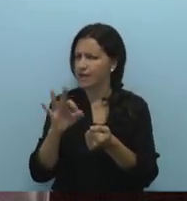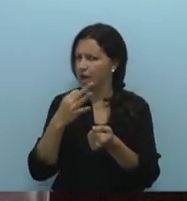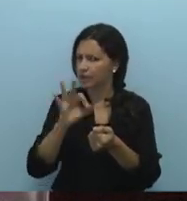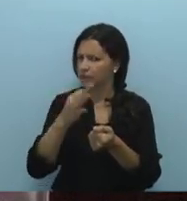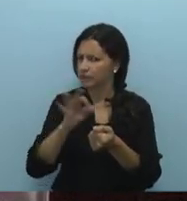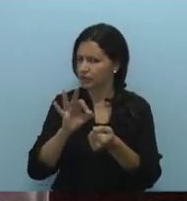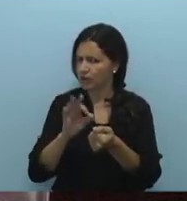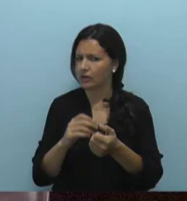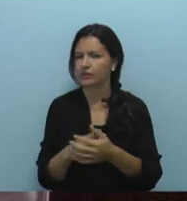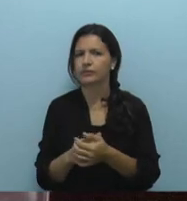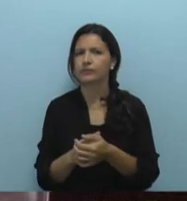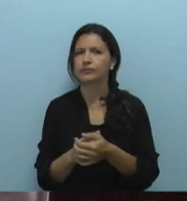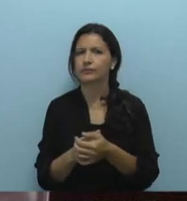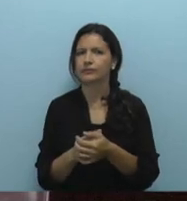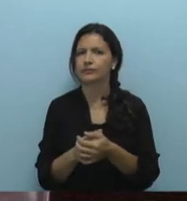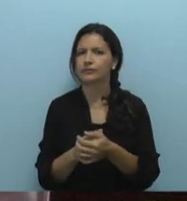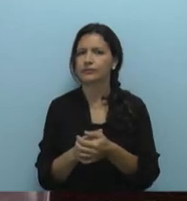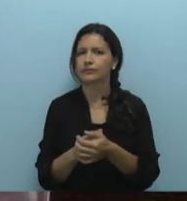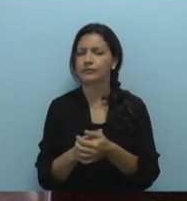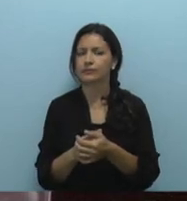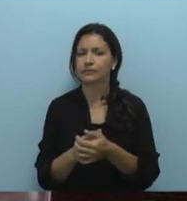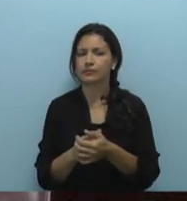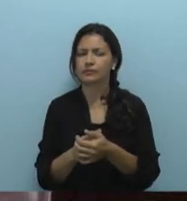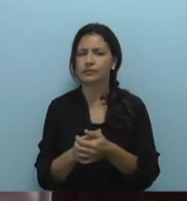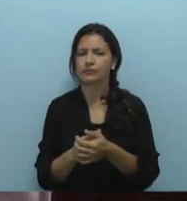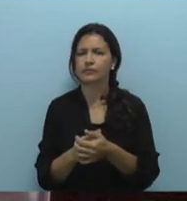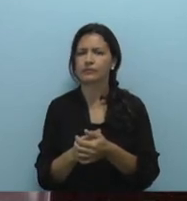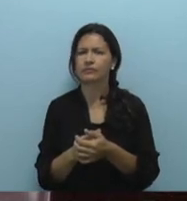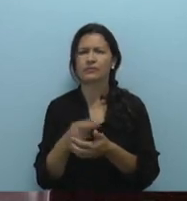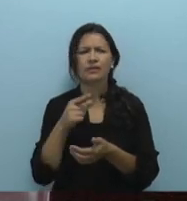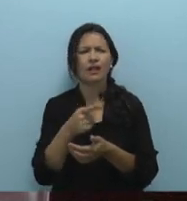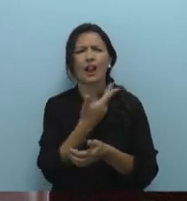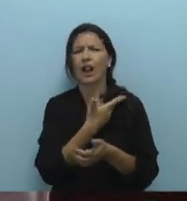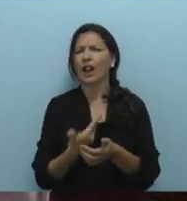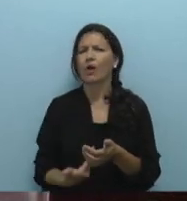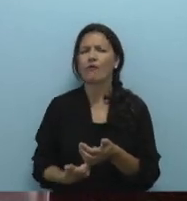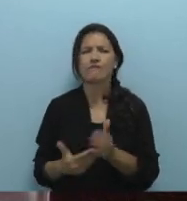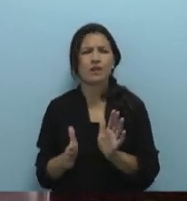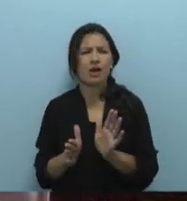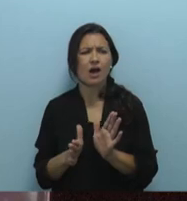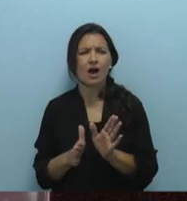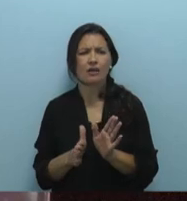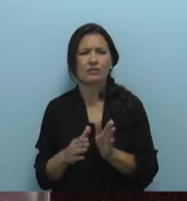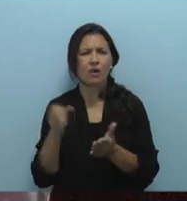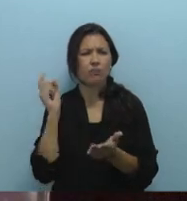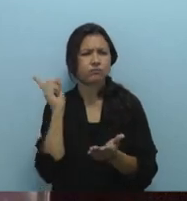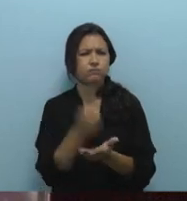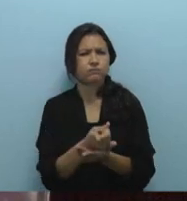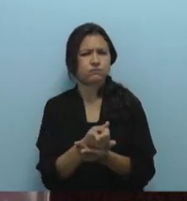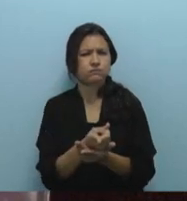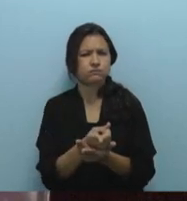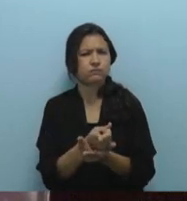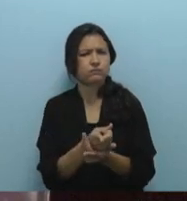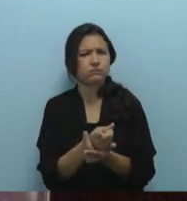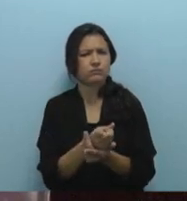humillados por este régimen. ¿Y sabe por qué digo régimen, señora presidenta? Porque un